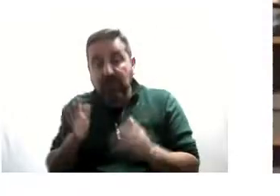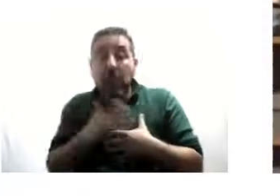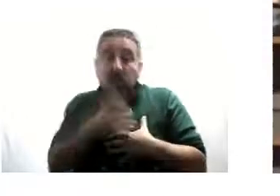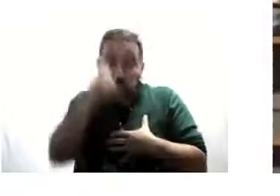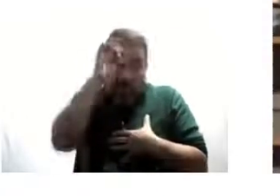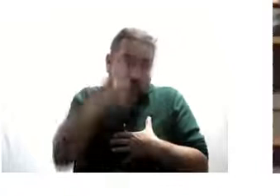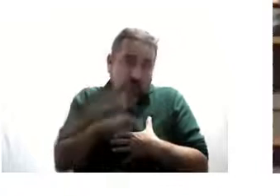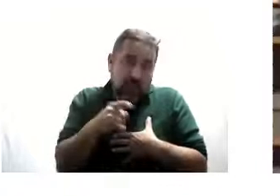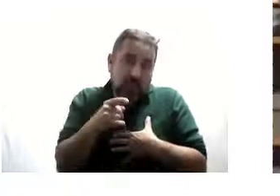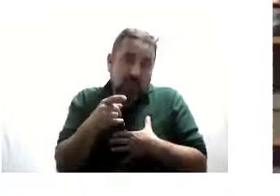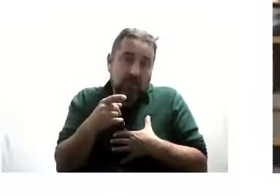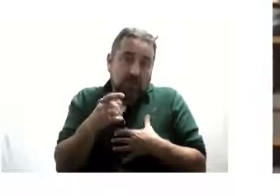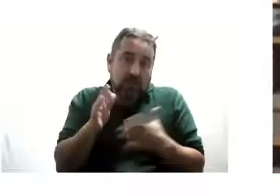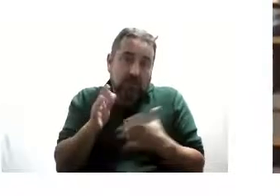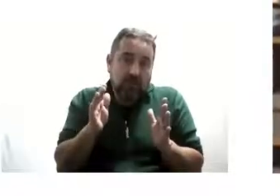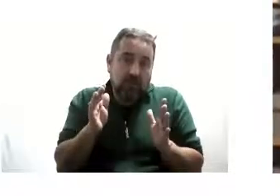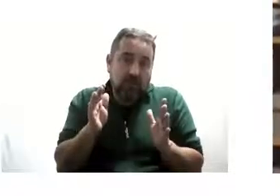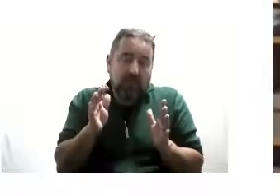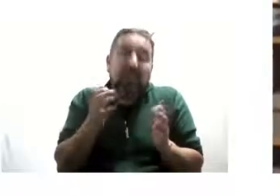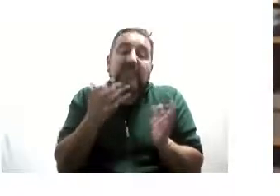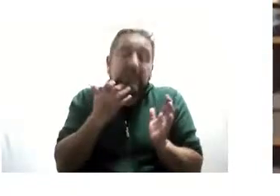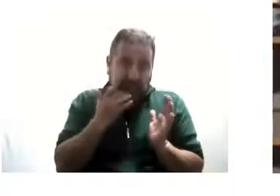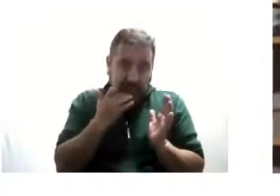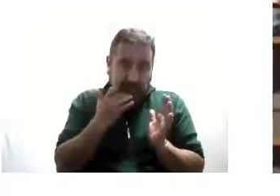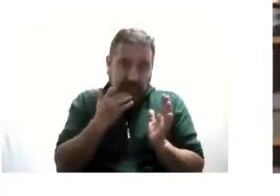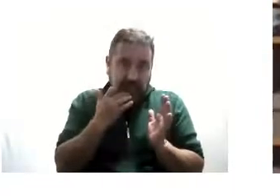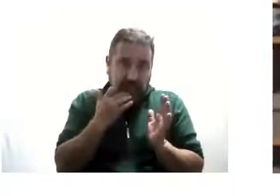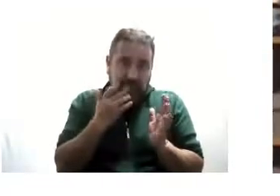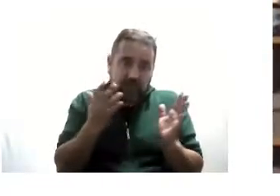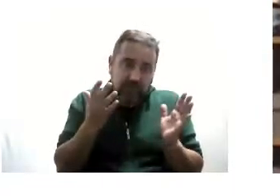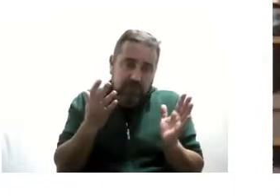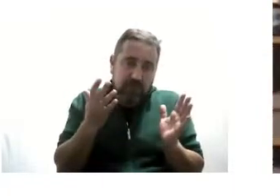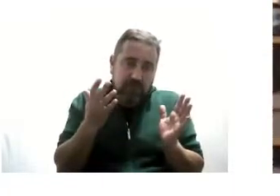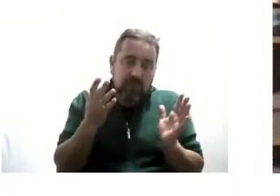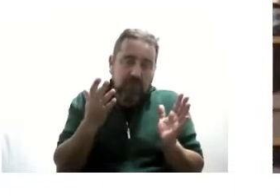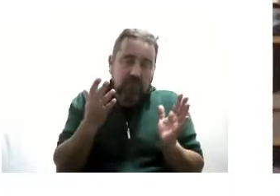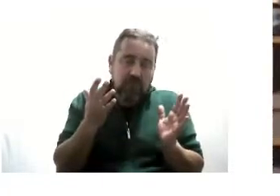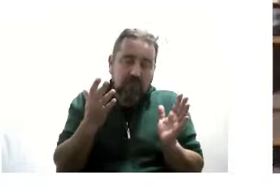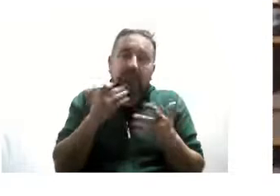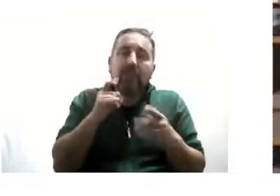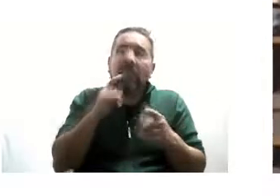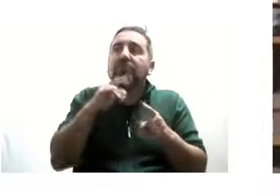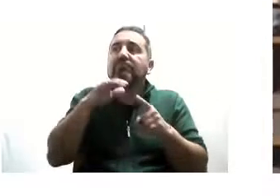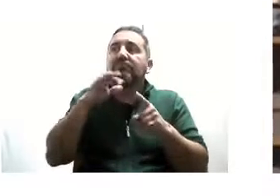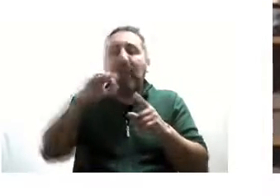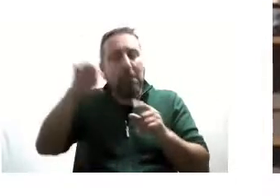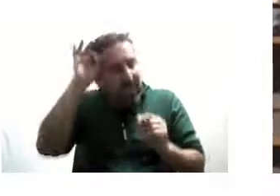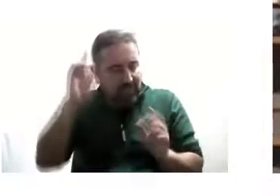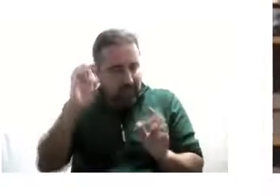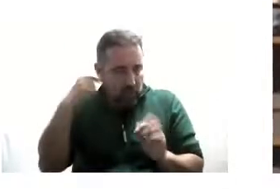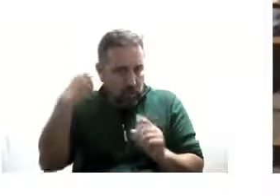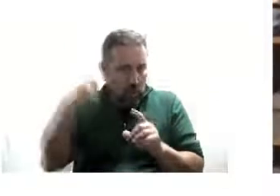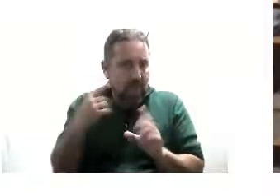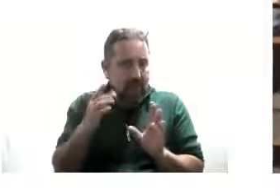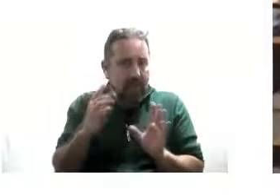desde luego, esto, si bien la cirugía, digamos, habitual del implante coclear no es